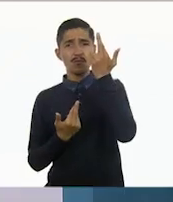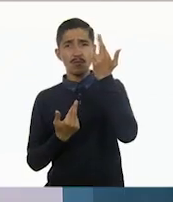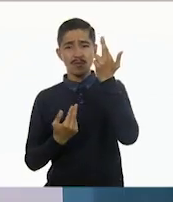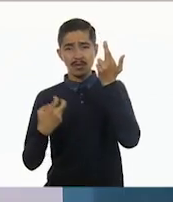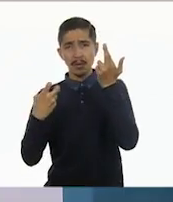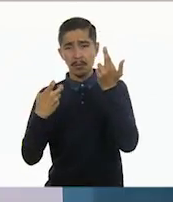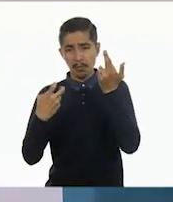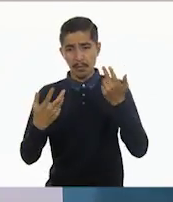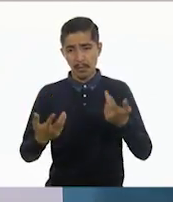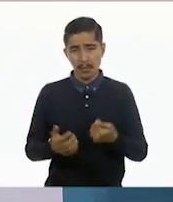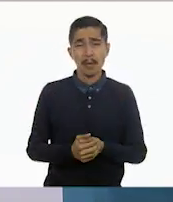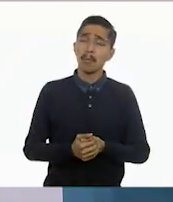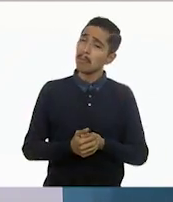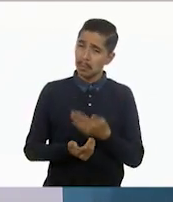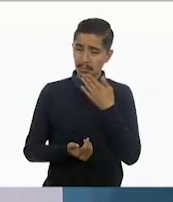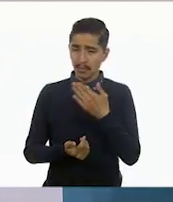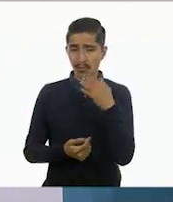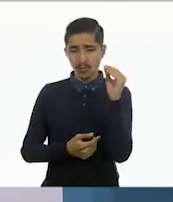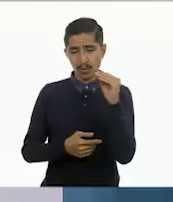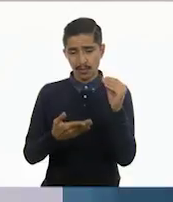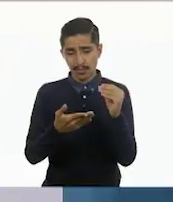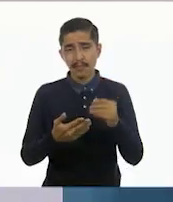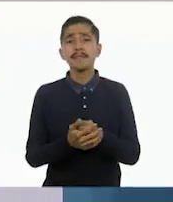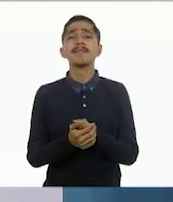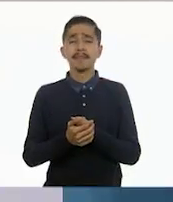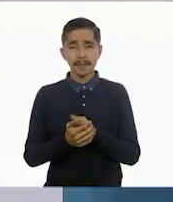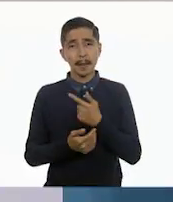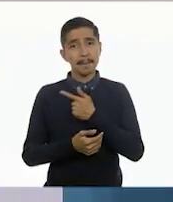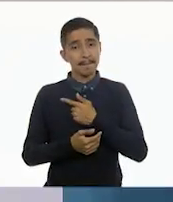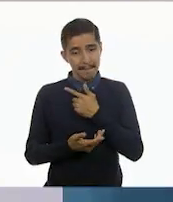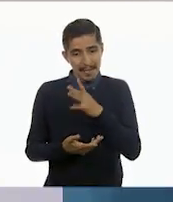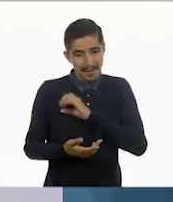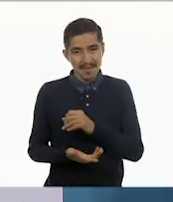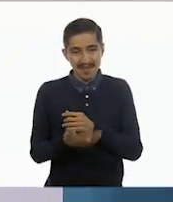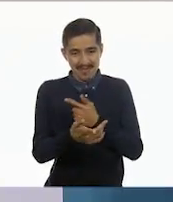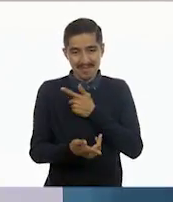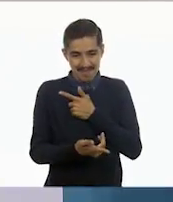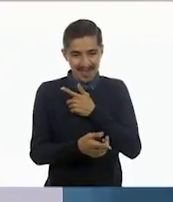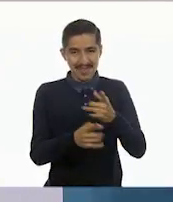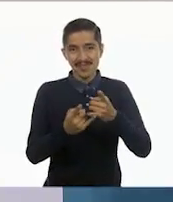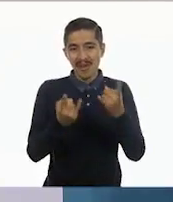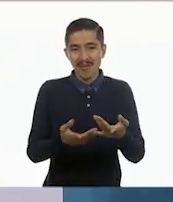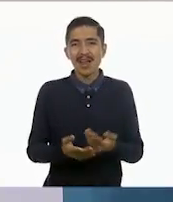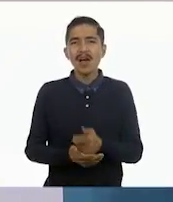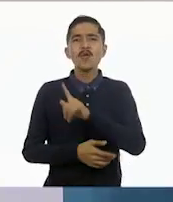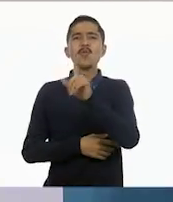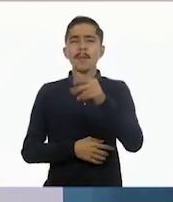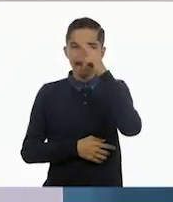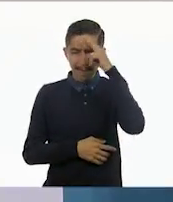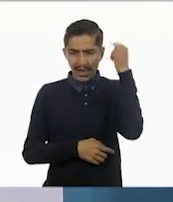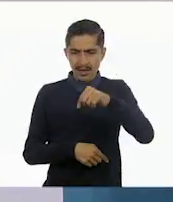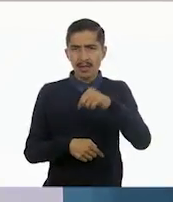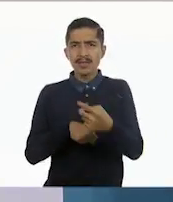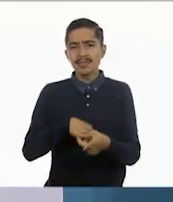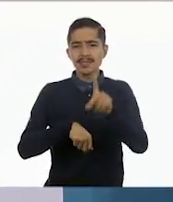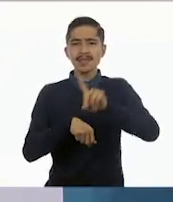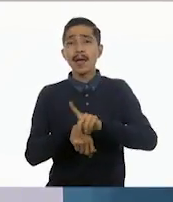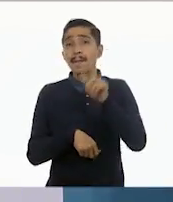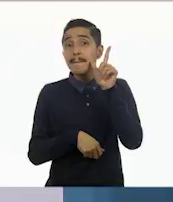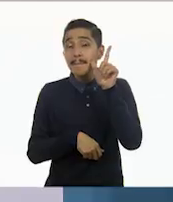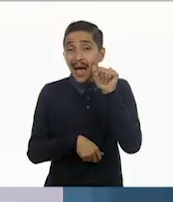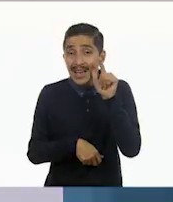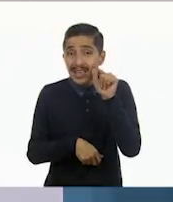Sí, muy bien, Tom. Me encanta que te guste la historia. Sí. Y después de saber por qué los mexicanos conmemoramos el día de